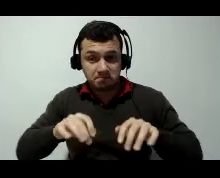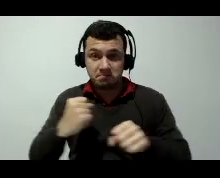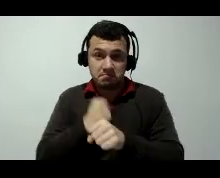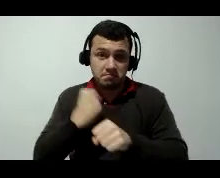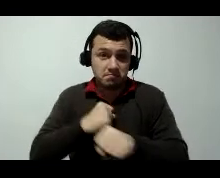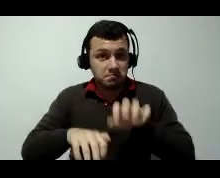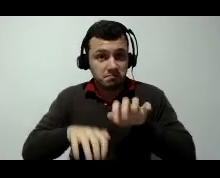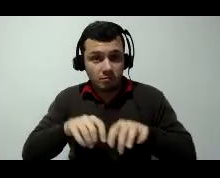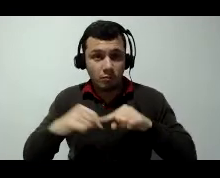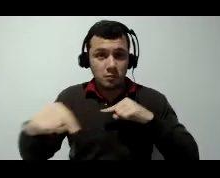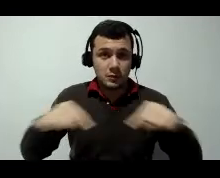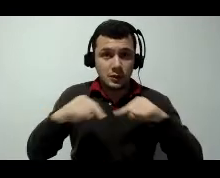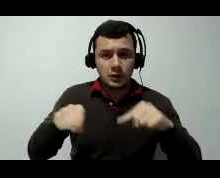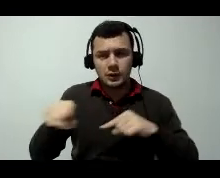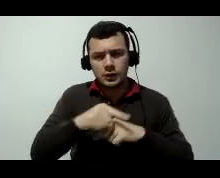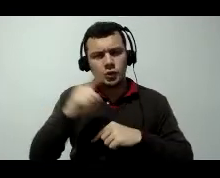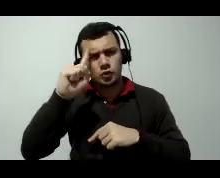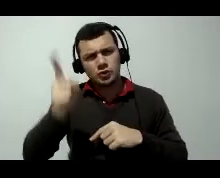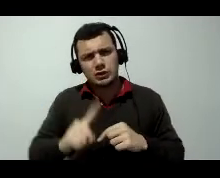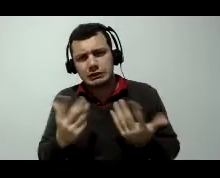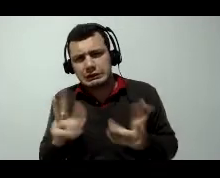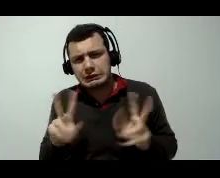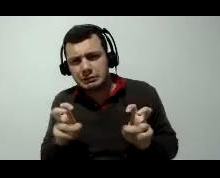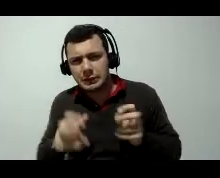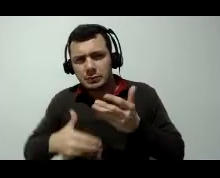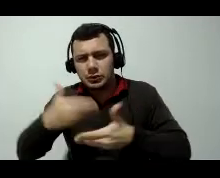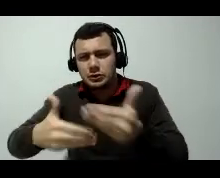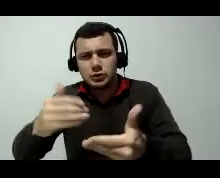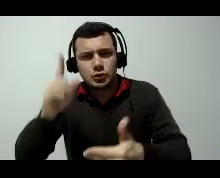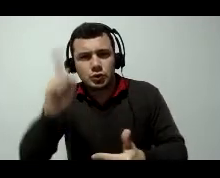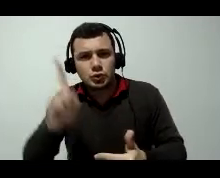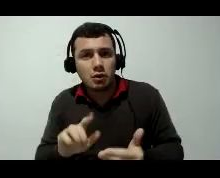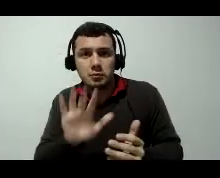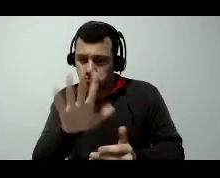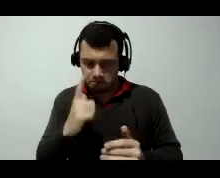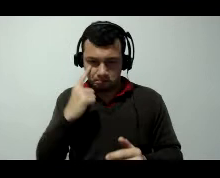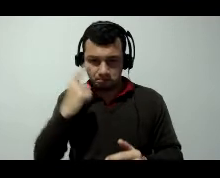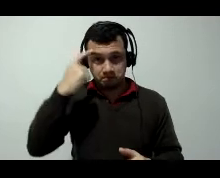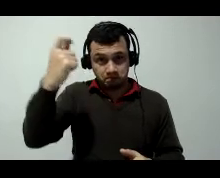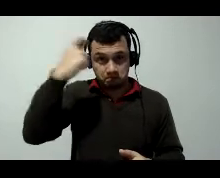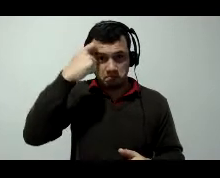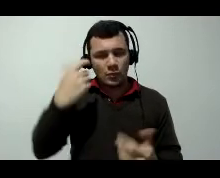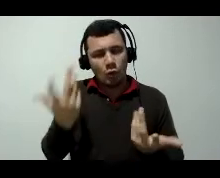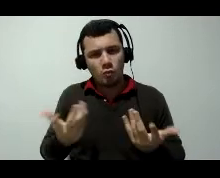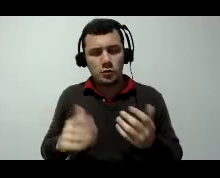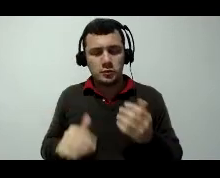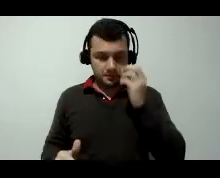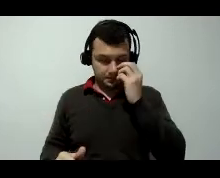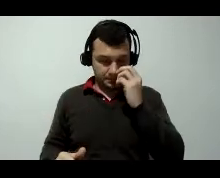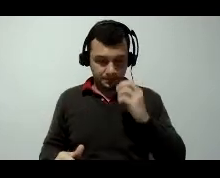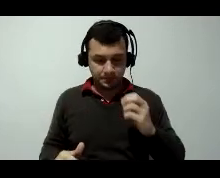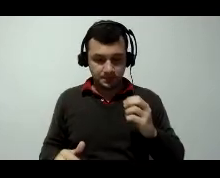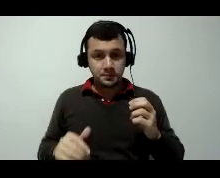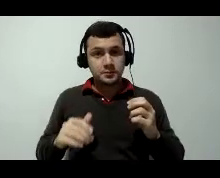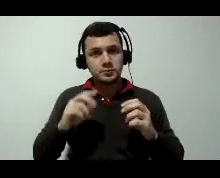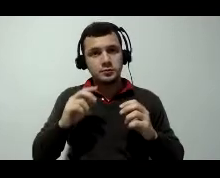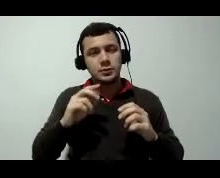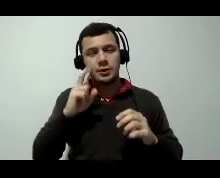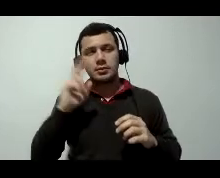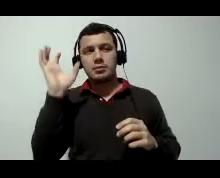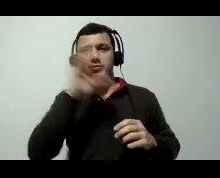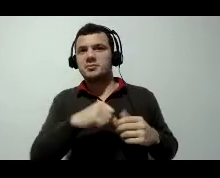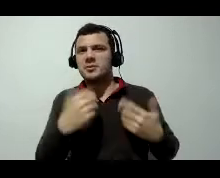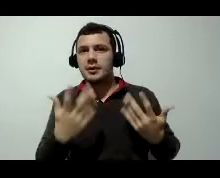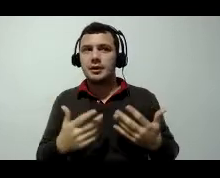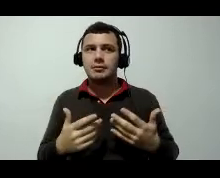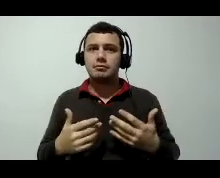procedimientos. Entonces, ¿qué debemos tener en cuenta? Si no sabemos o no los identificamos, podríamos entonces solicitarle al jefe